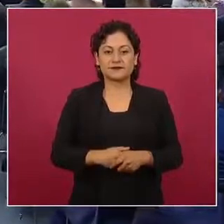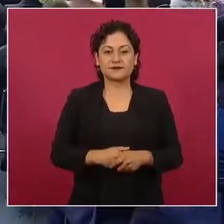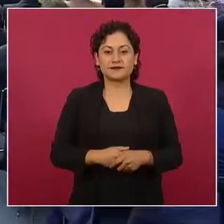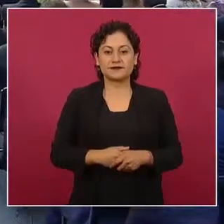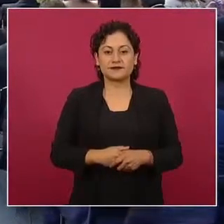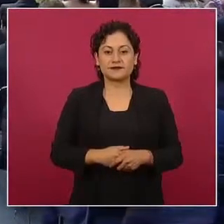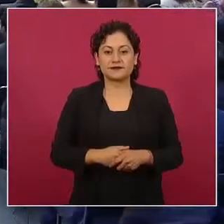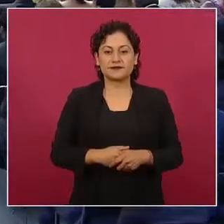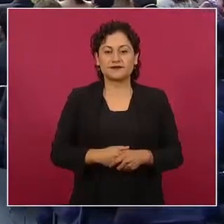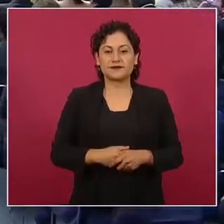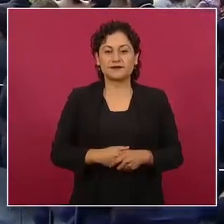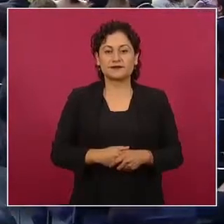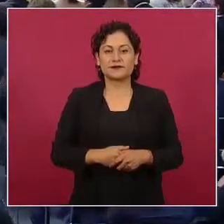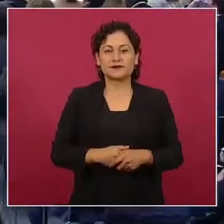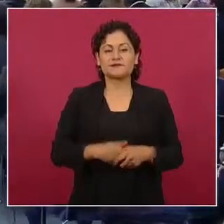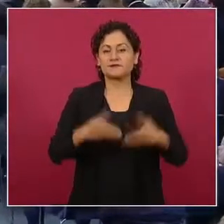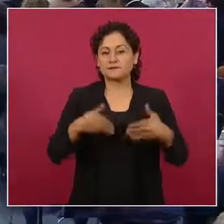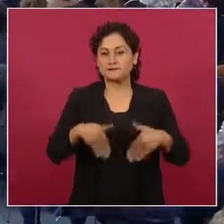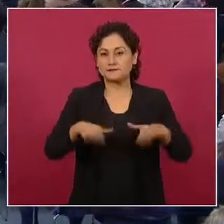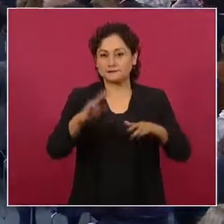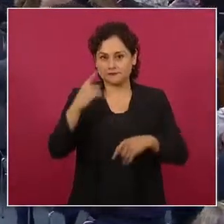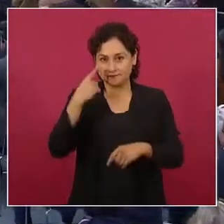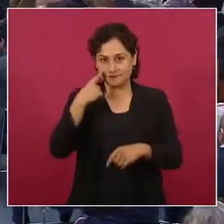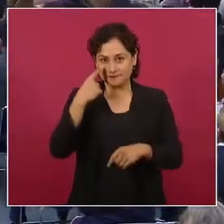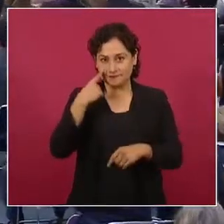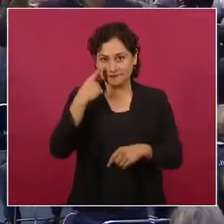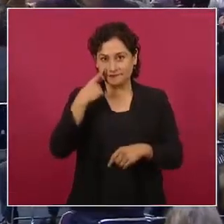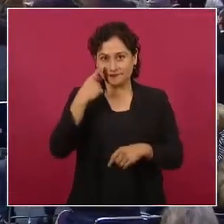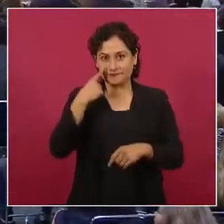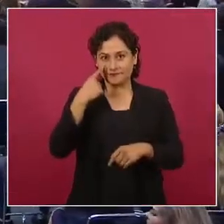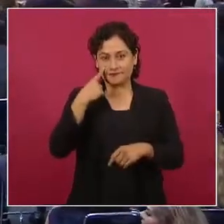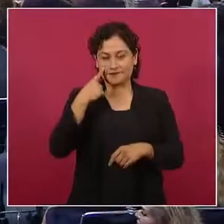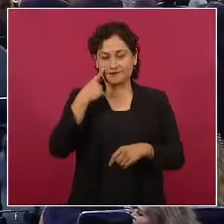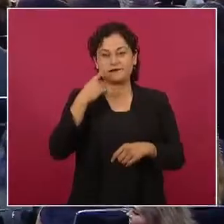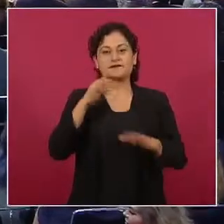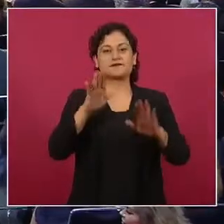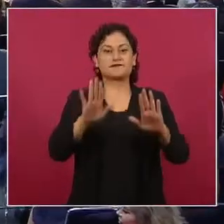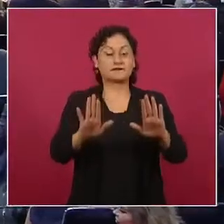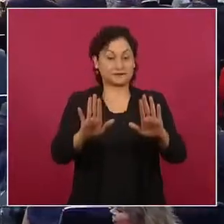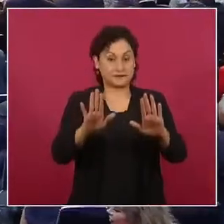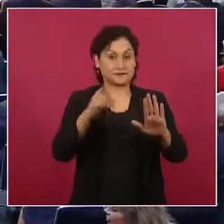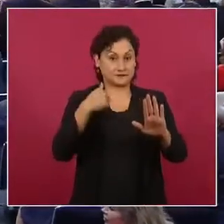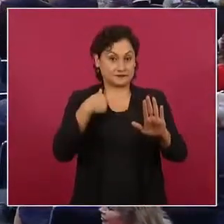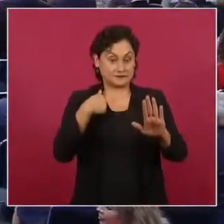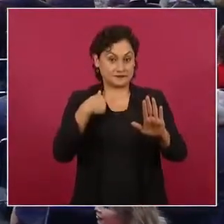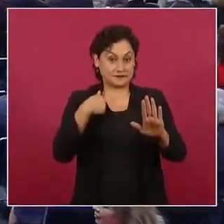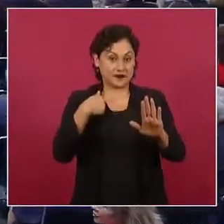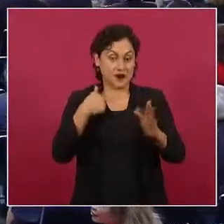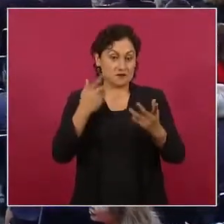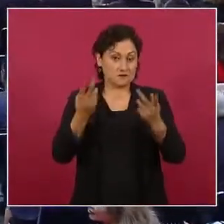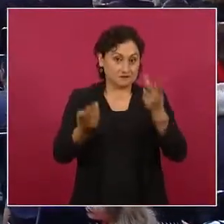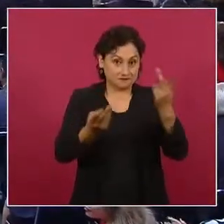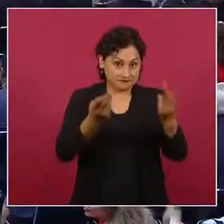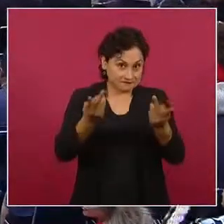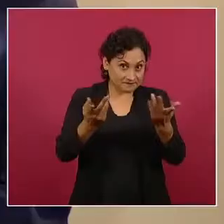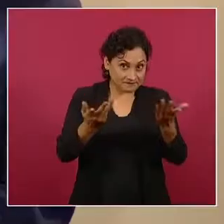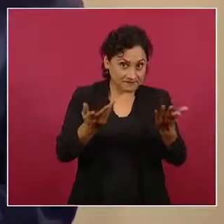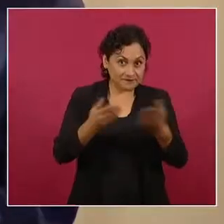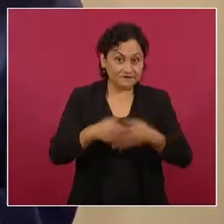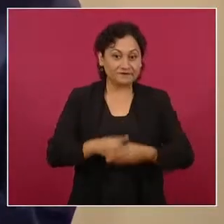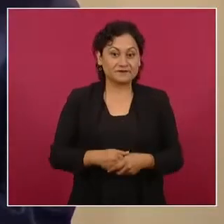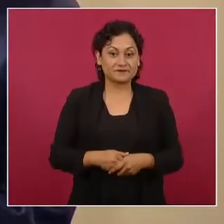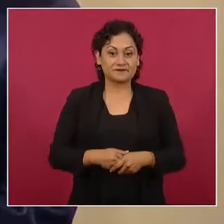y a ver, vamos a poner a consideración, vamos a hacer